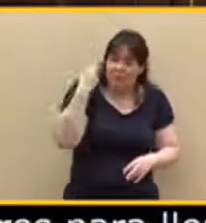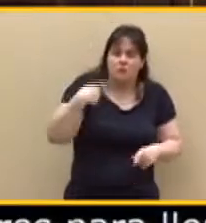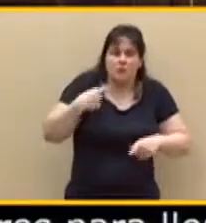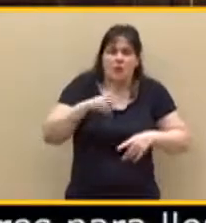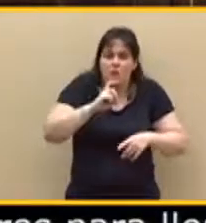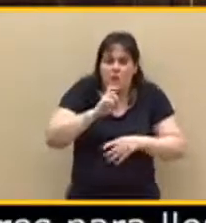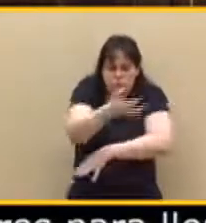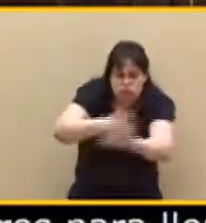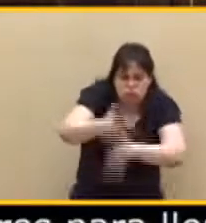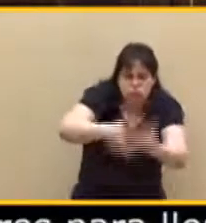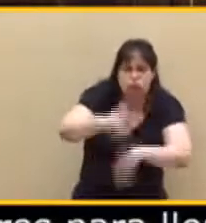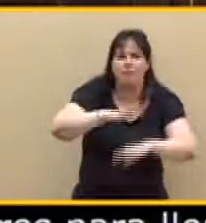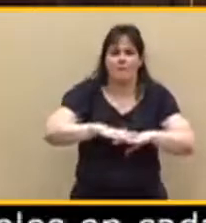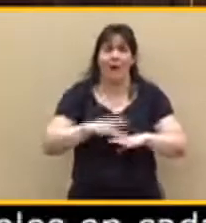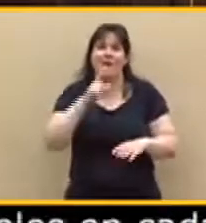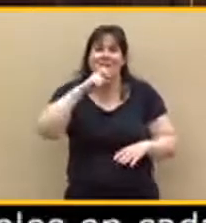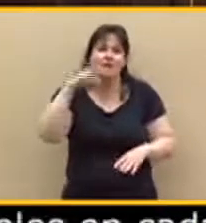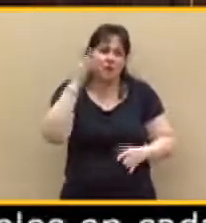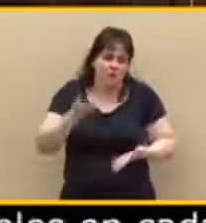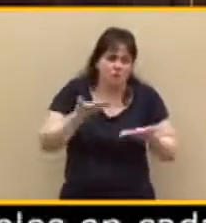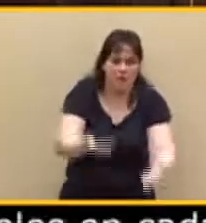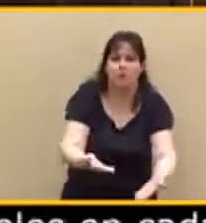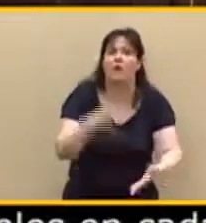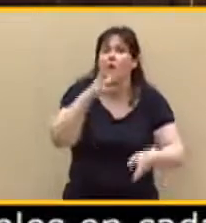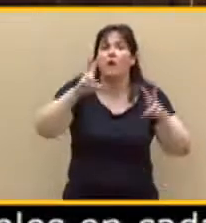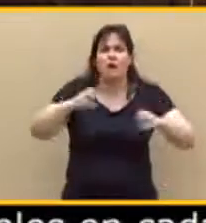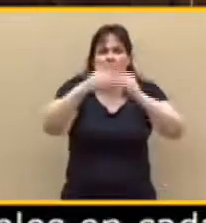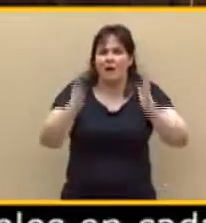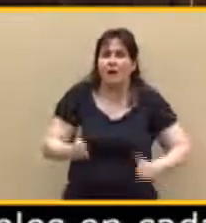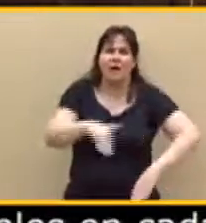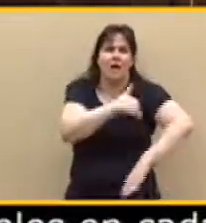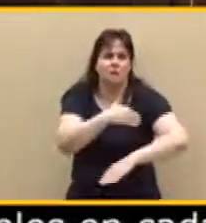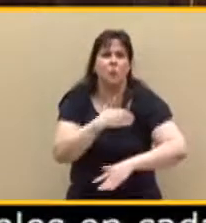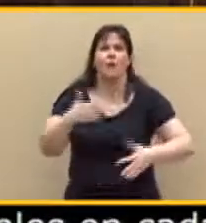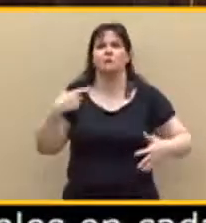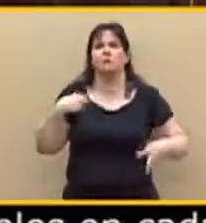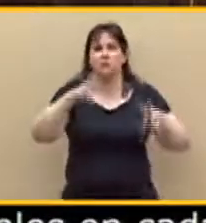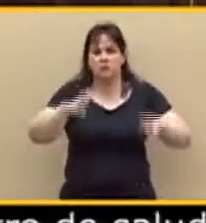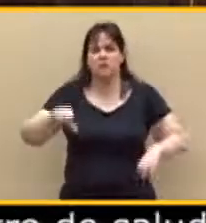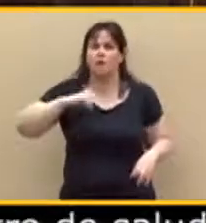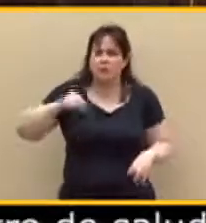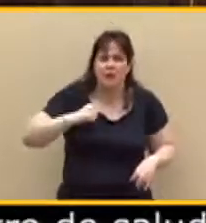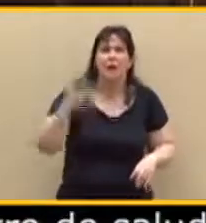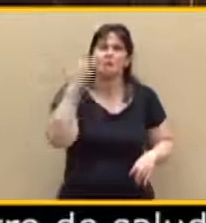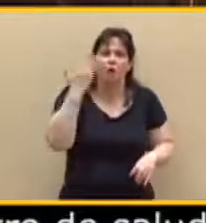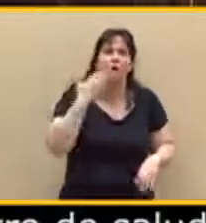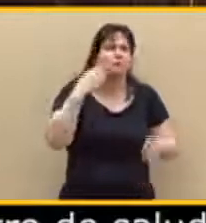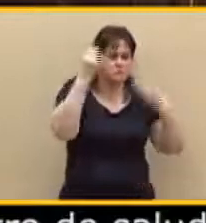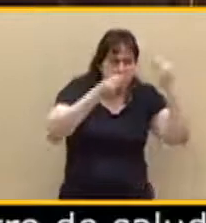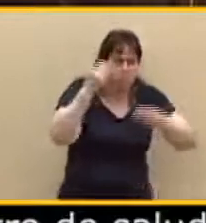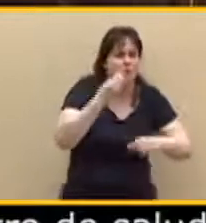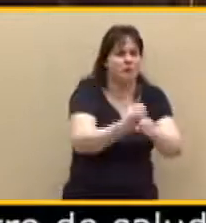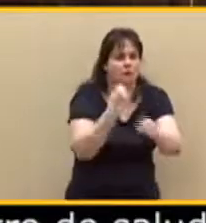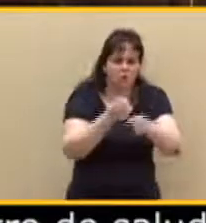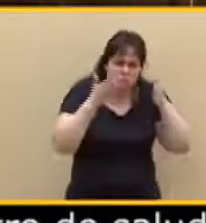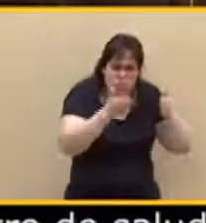cada colegio, en cada hospital, en cada centro de salud, que han asumido las tareas difíciles de cuidar a los más pequeños, también a los más